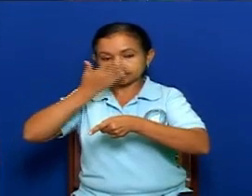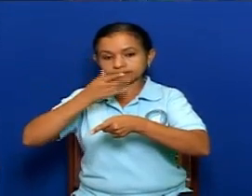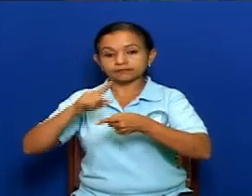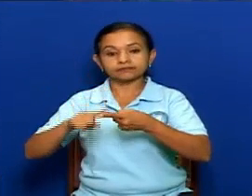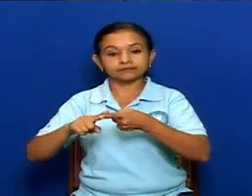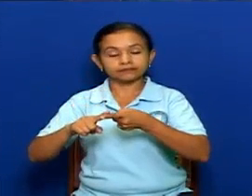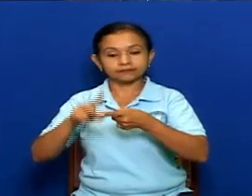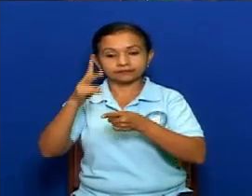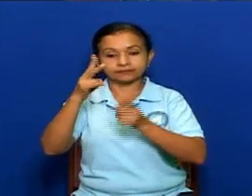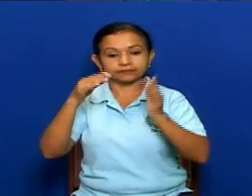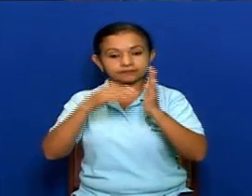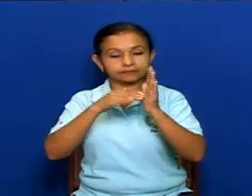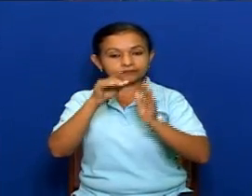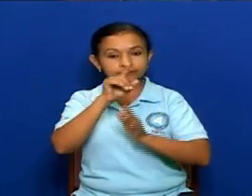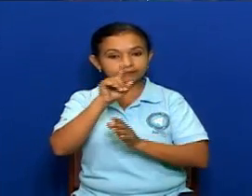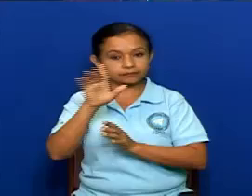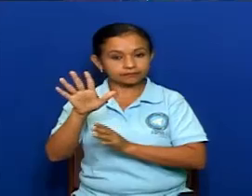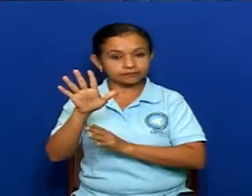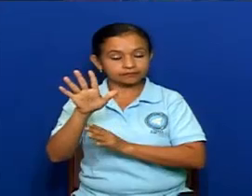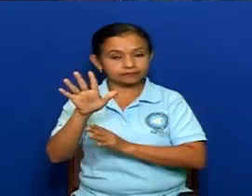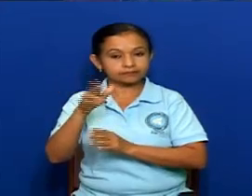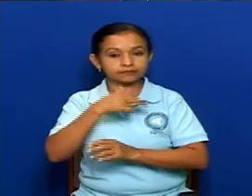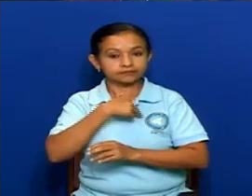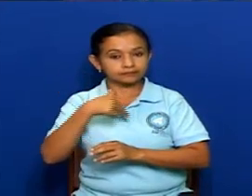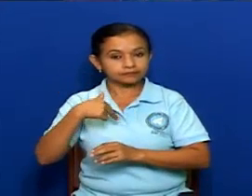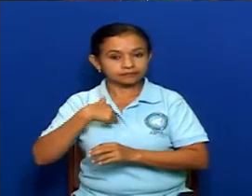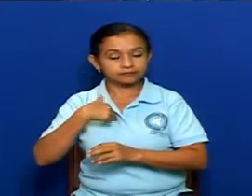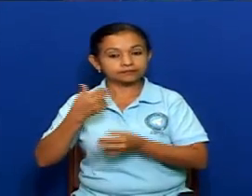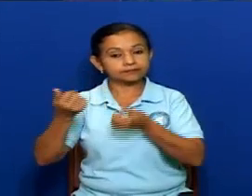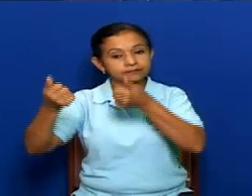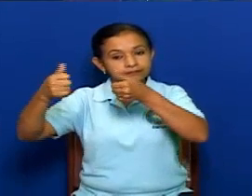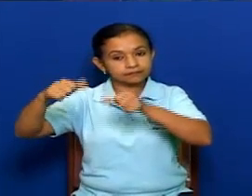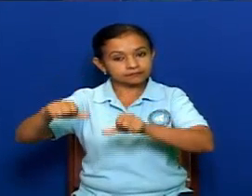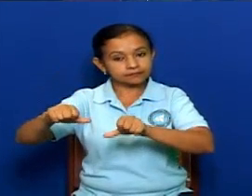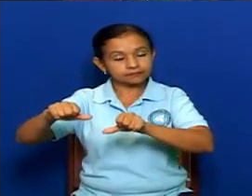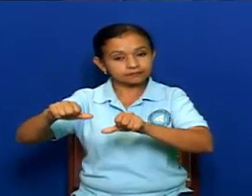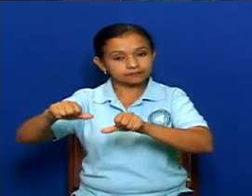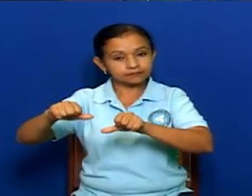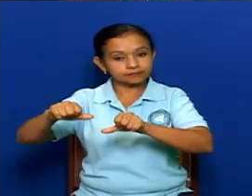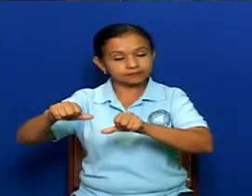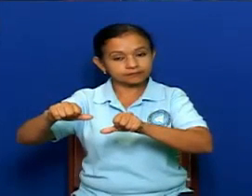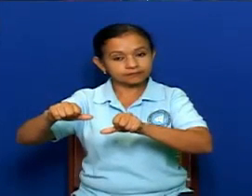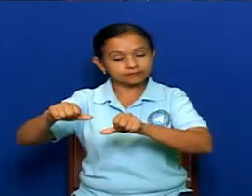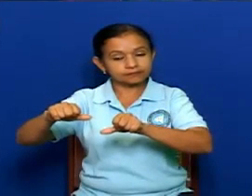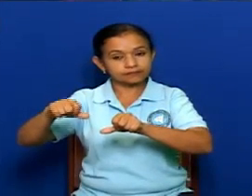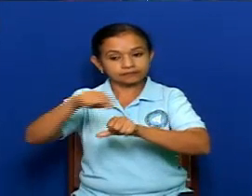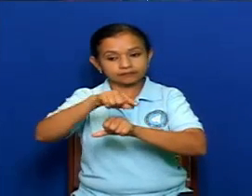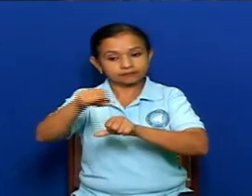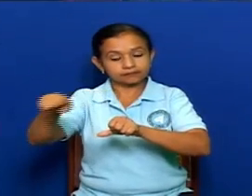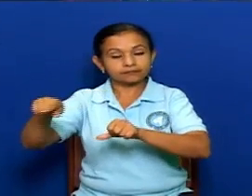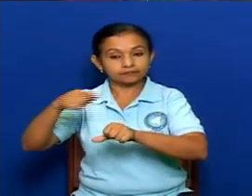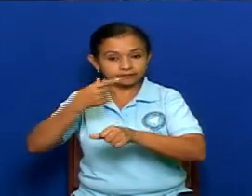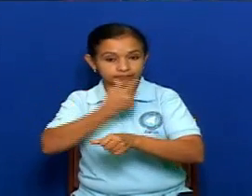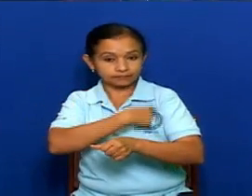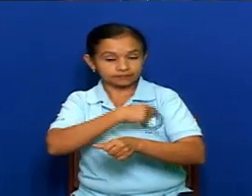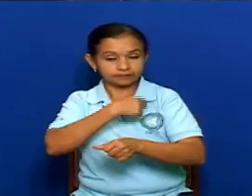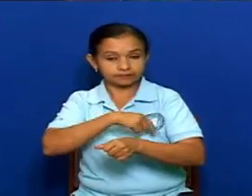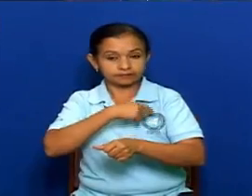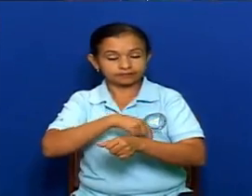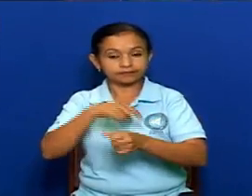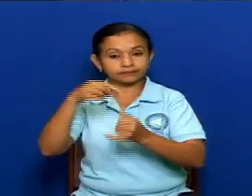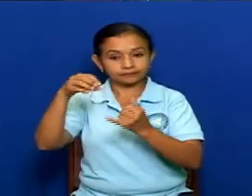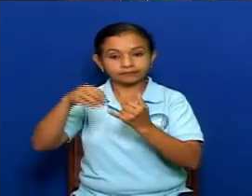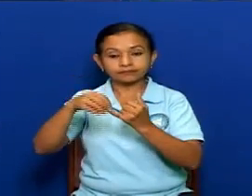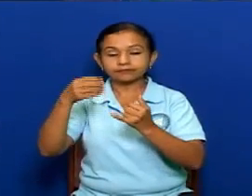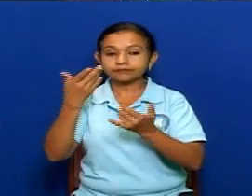En este 2015 nosotros vamos a hacer convenios con escuelas técnicas, ¿verdad? Que el gobierno, dada